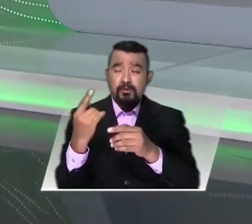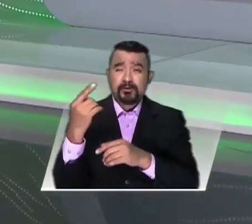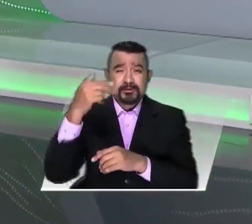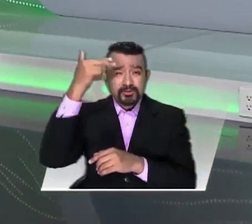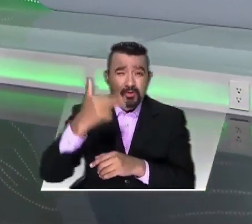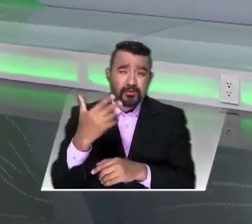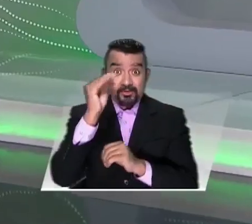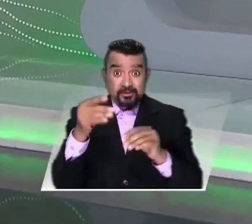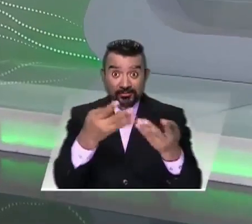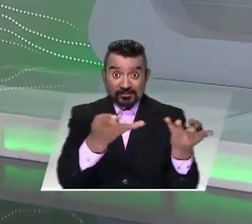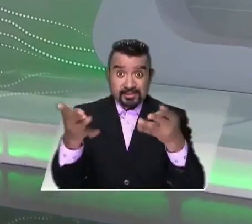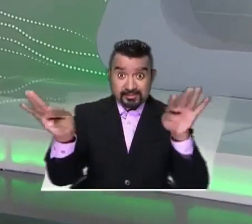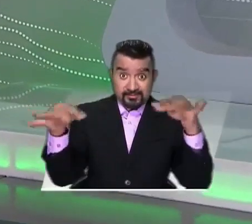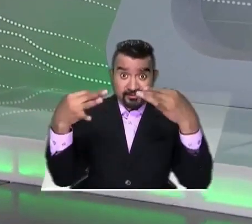historia.